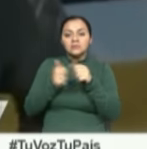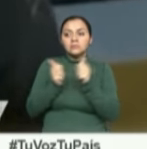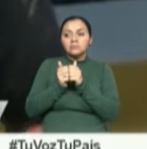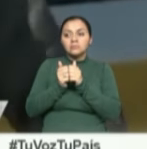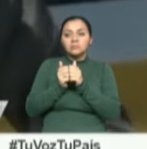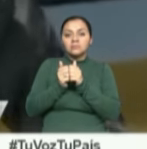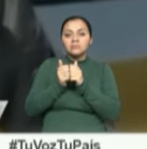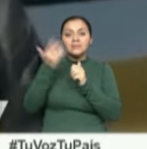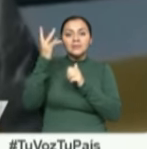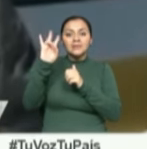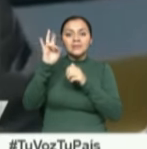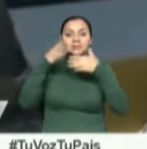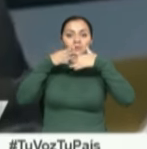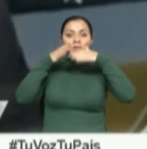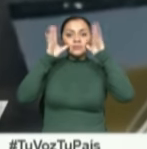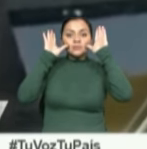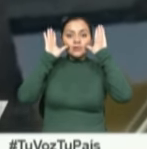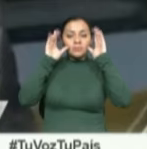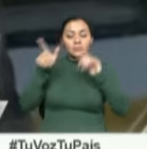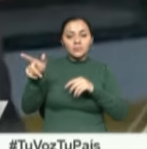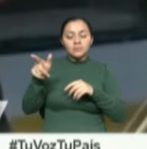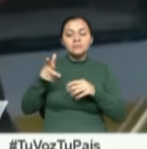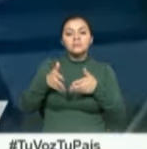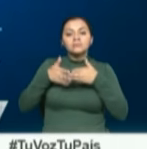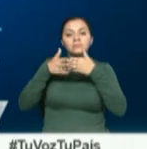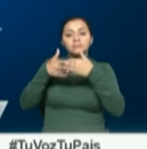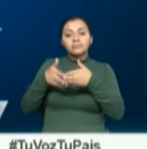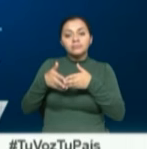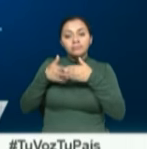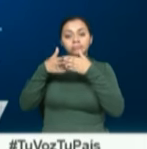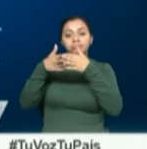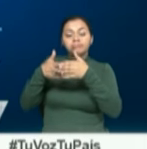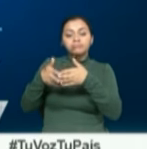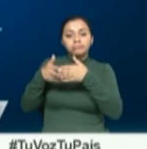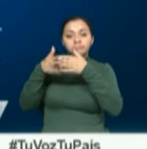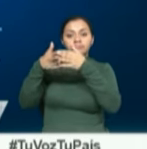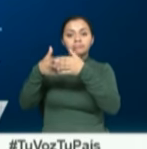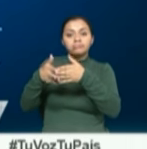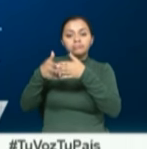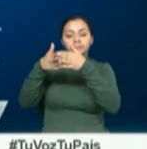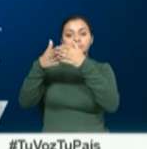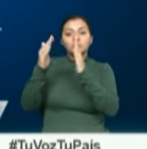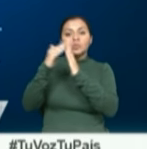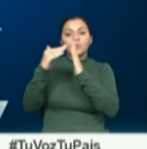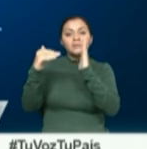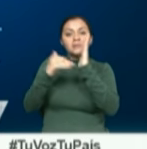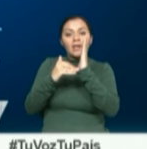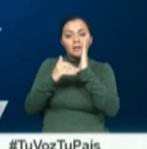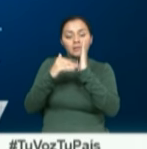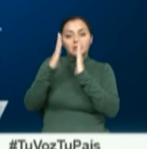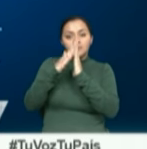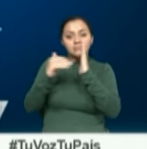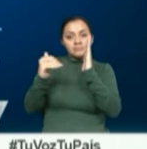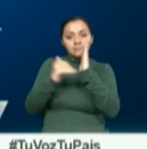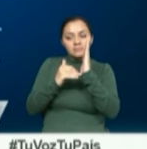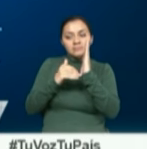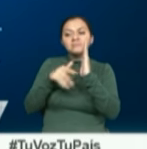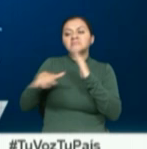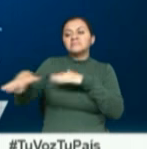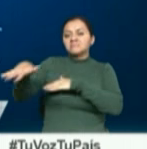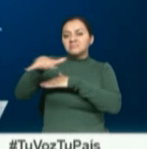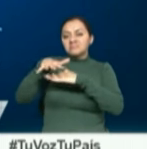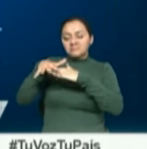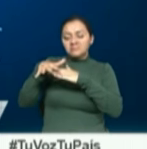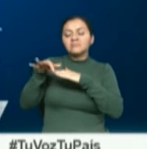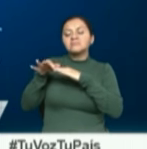el 17 de diciembre. Salieron de Kawiha, en el norte de Nueva Zelanda, con dirección a la Bahía de las Islas, ambas zonas situadas en la